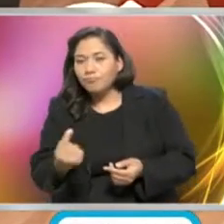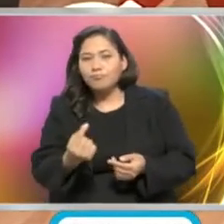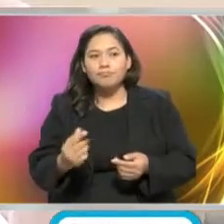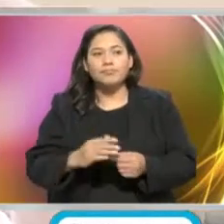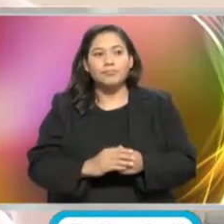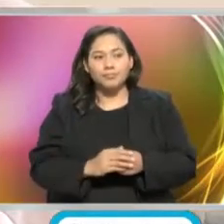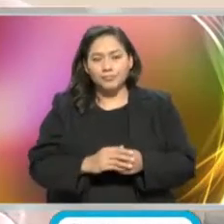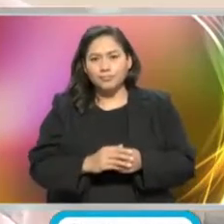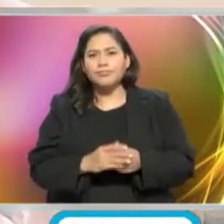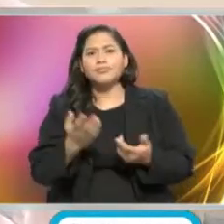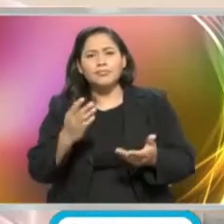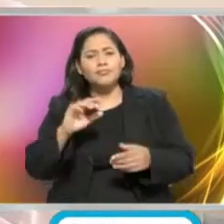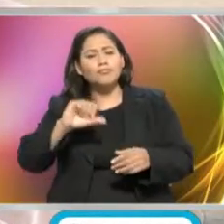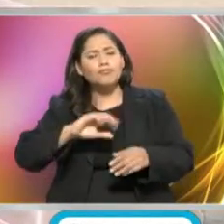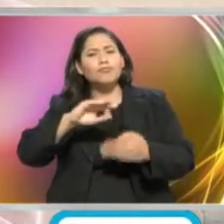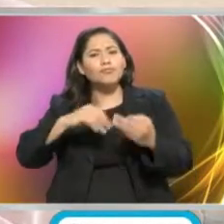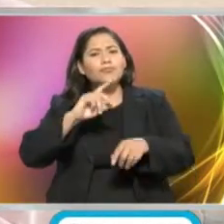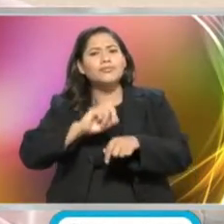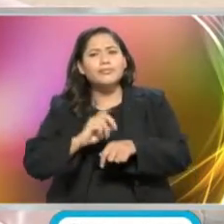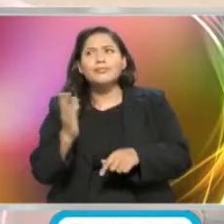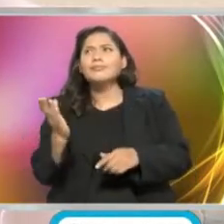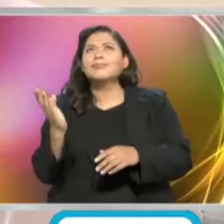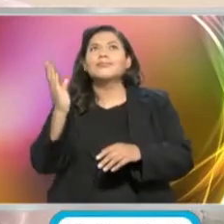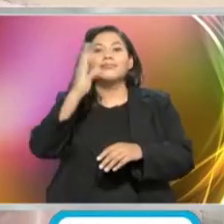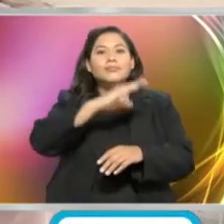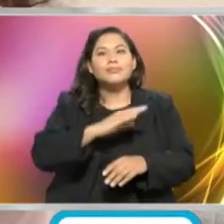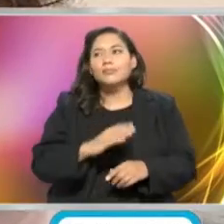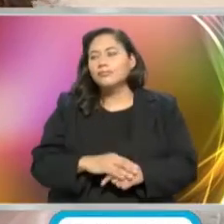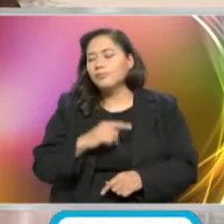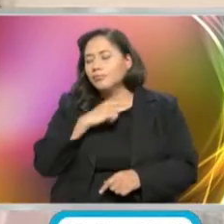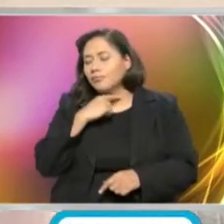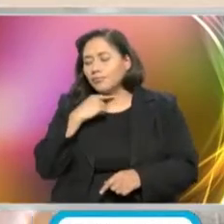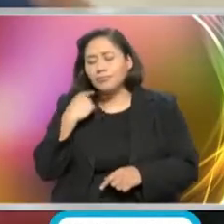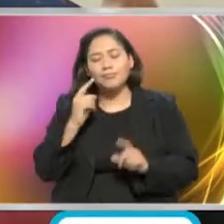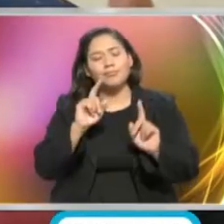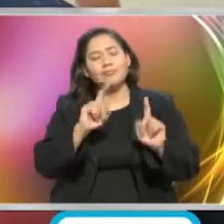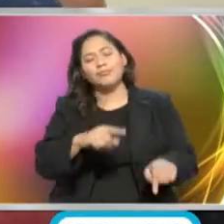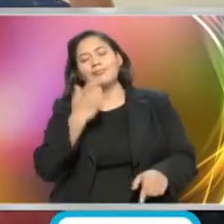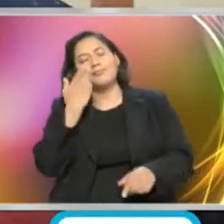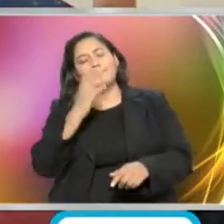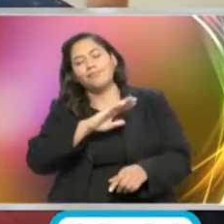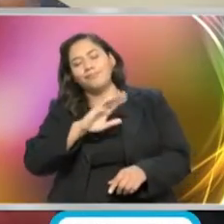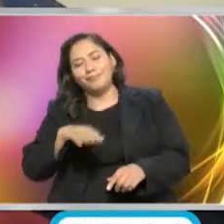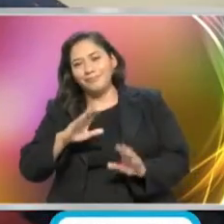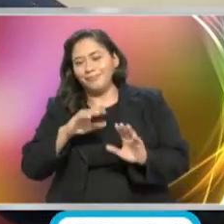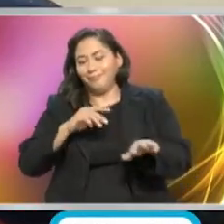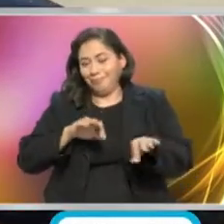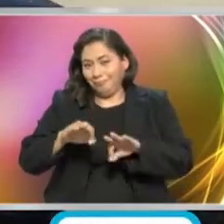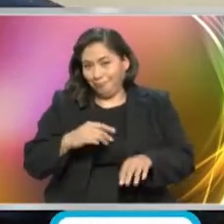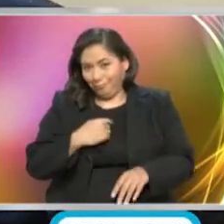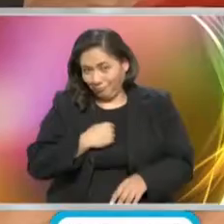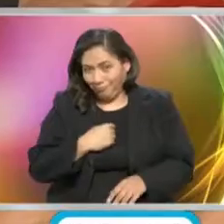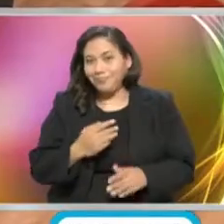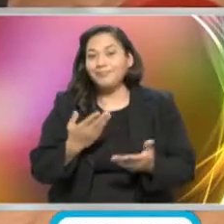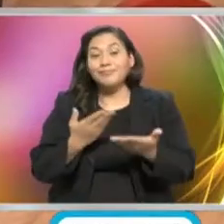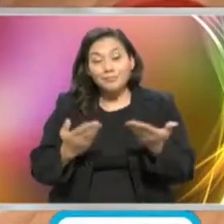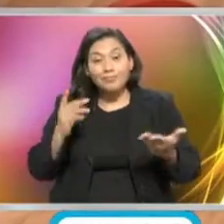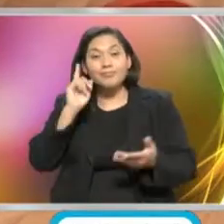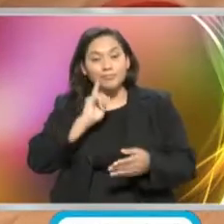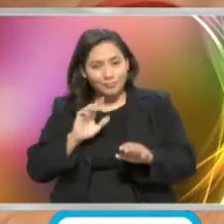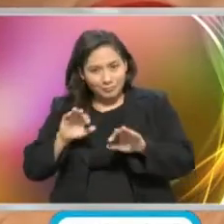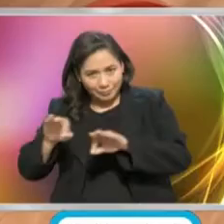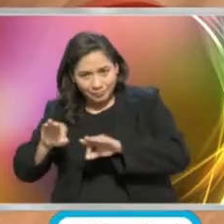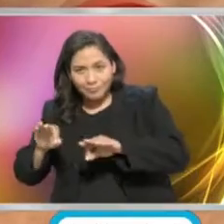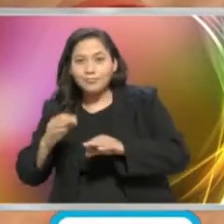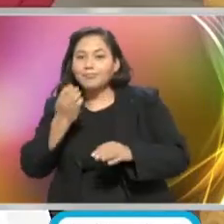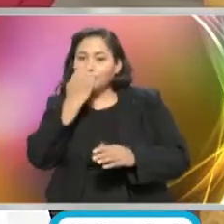preguntan, pues, ¿qué hiciste todo el día? Sí, exacto. ¿Te quieres ¿no? morir? ¿Por qué estás cansada? Si el que viene a trabajar soy yo. Bueno, entonces las mujeres ahora tienen opciones de trabajar,